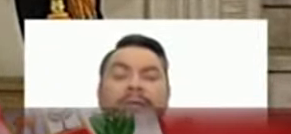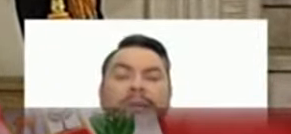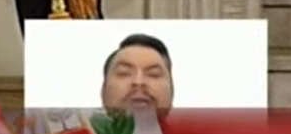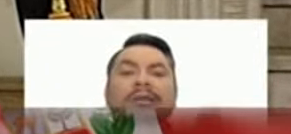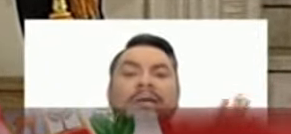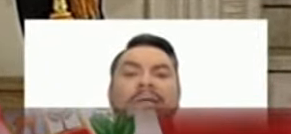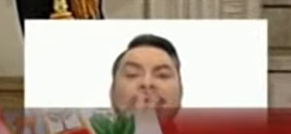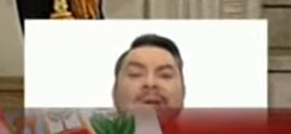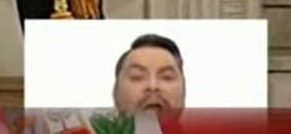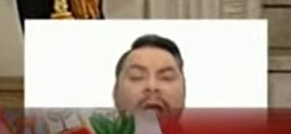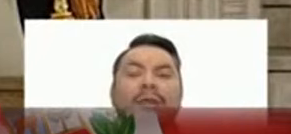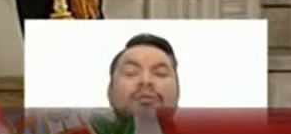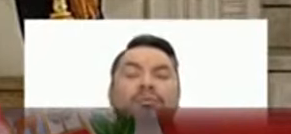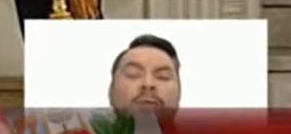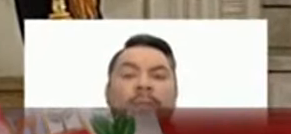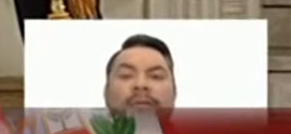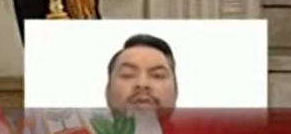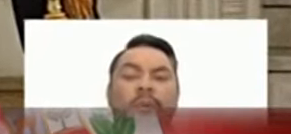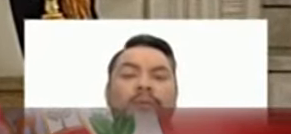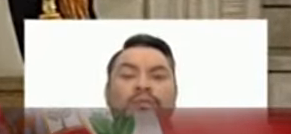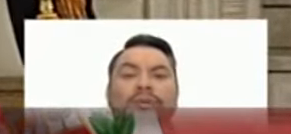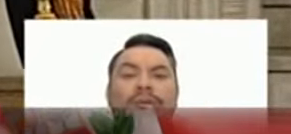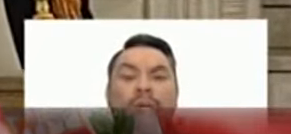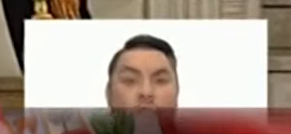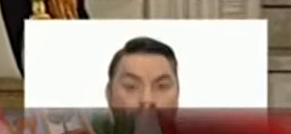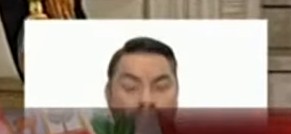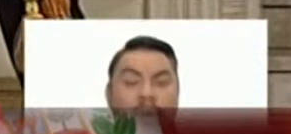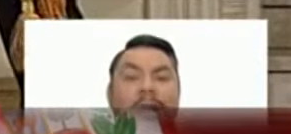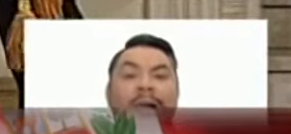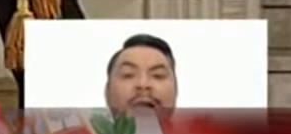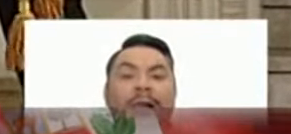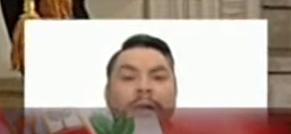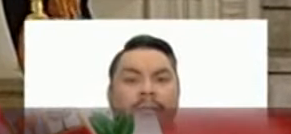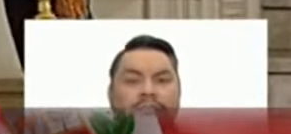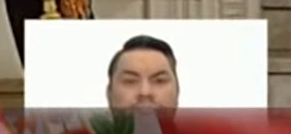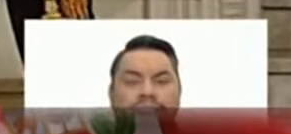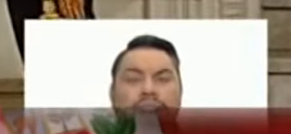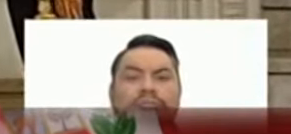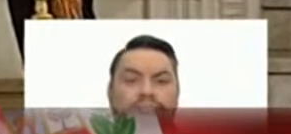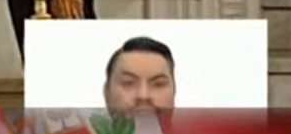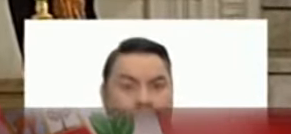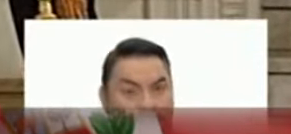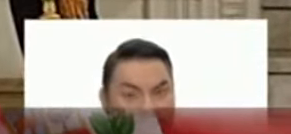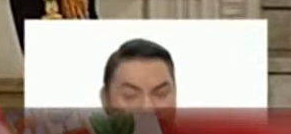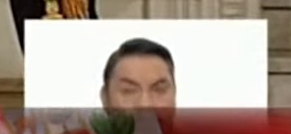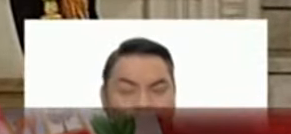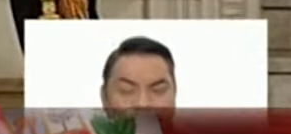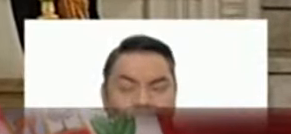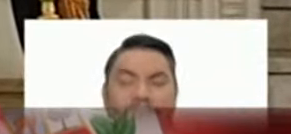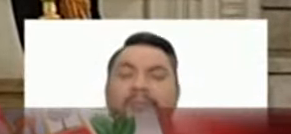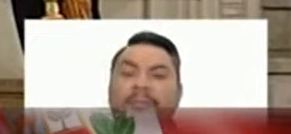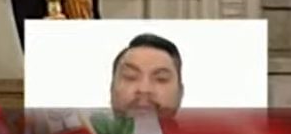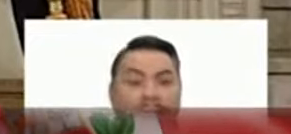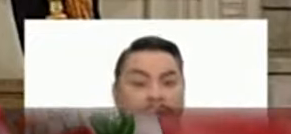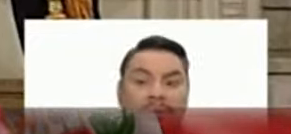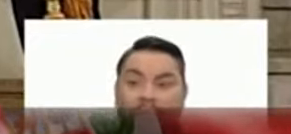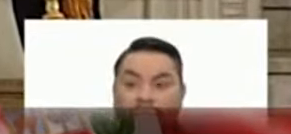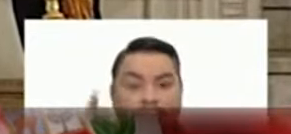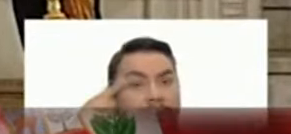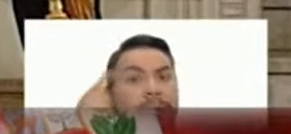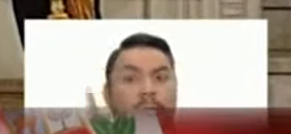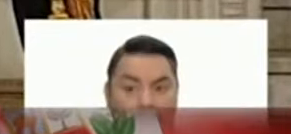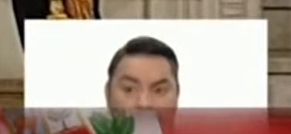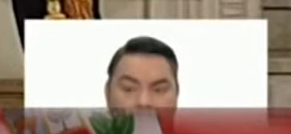15A de la Ley número 29.158, Ley Orgánica del Poder Ejecutivo, y, estando a lo